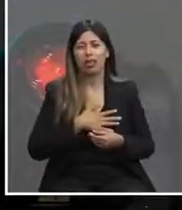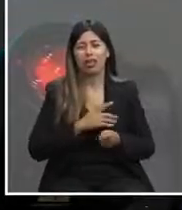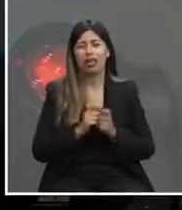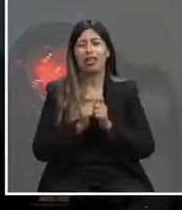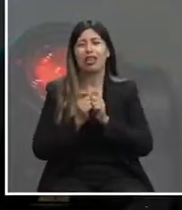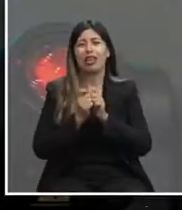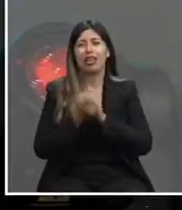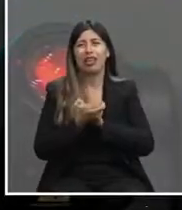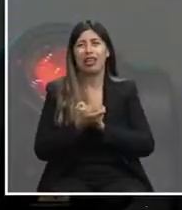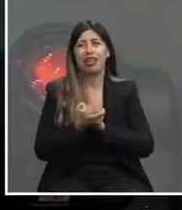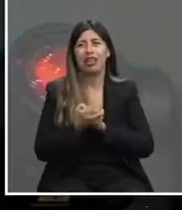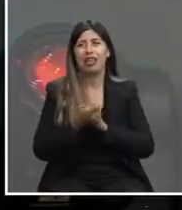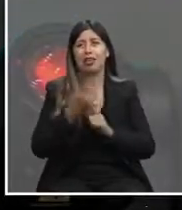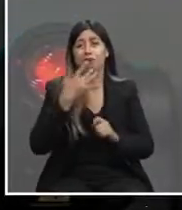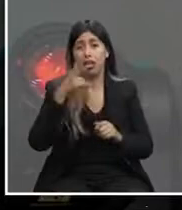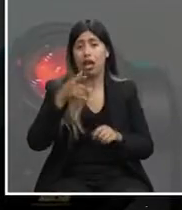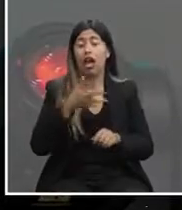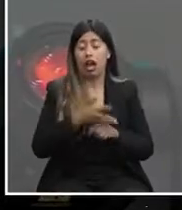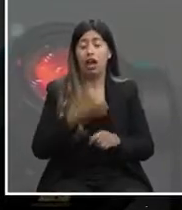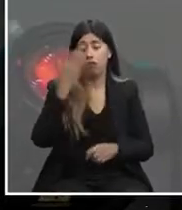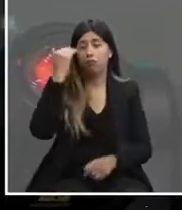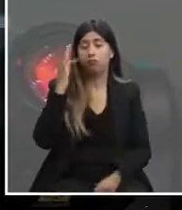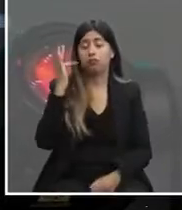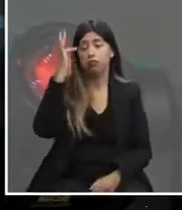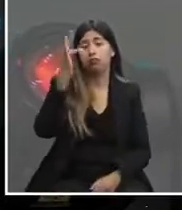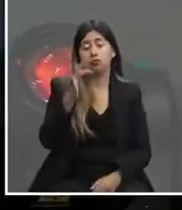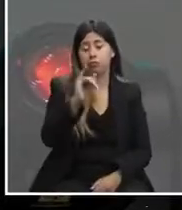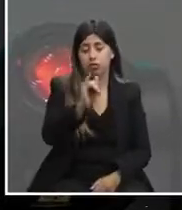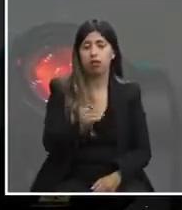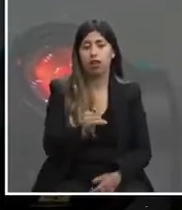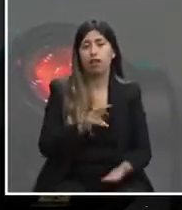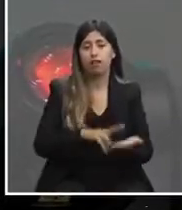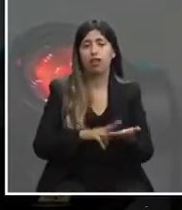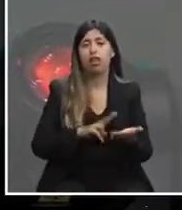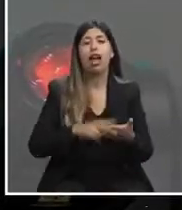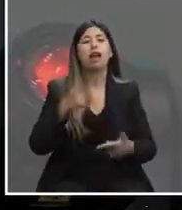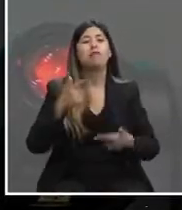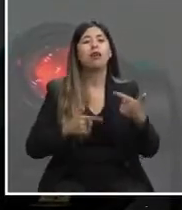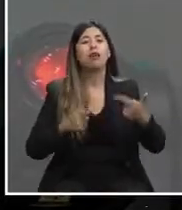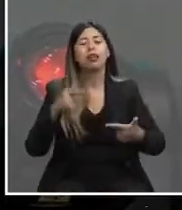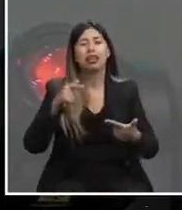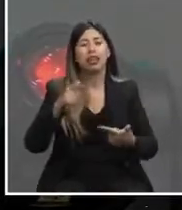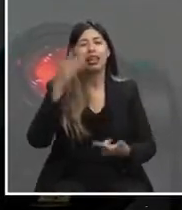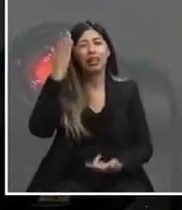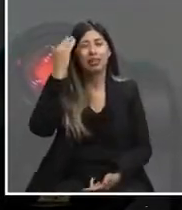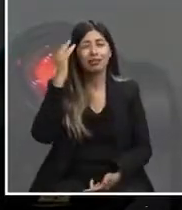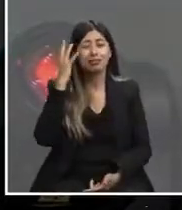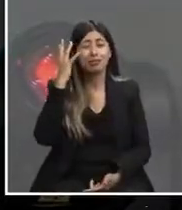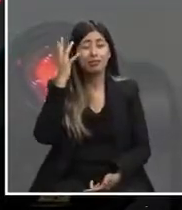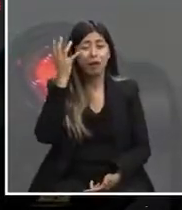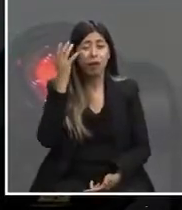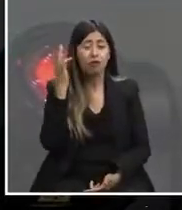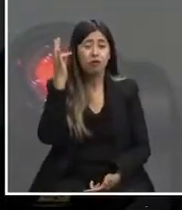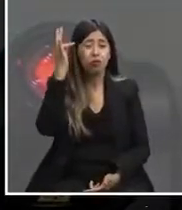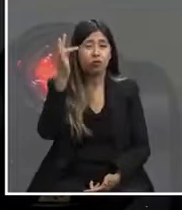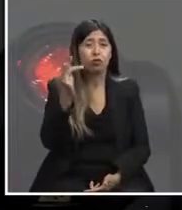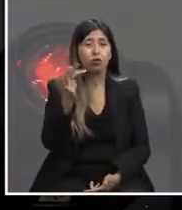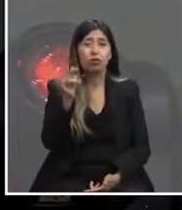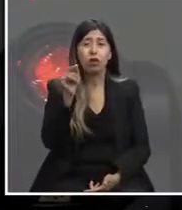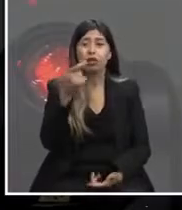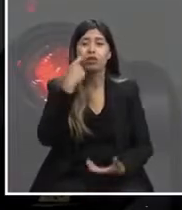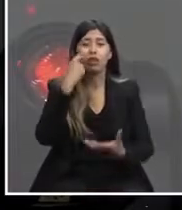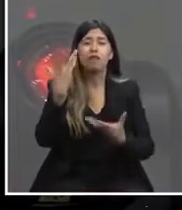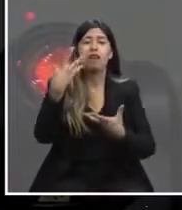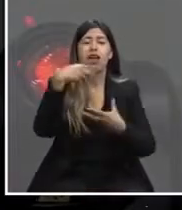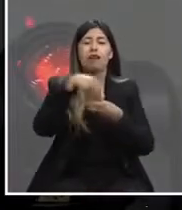umbral, porque hay incertidumbre, es cierto, y en la política la incertidumbre forma parte de